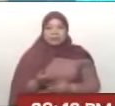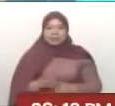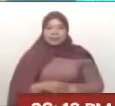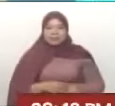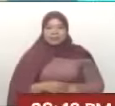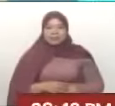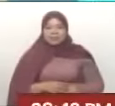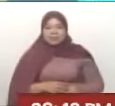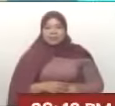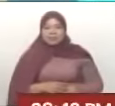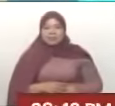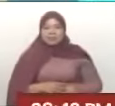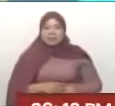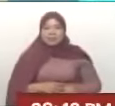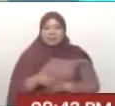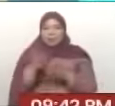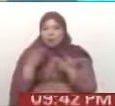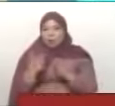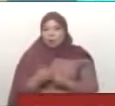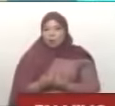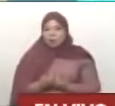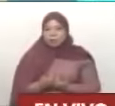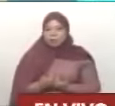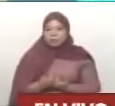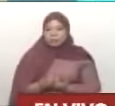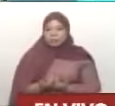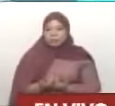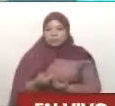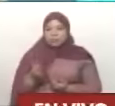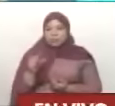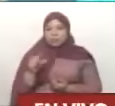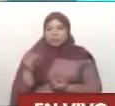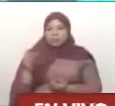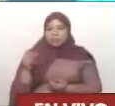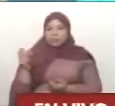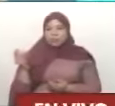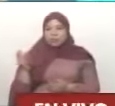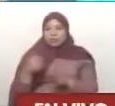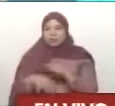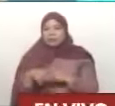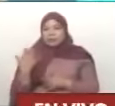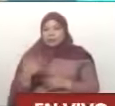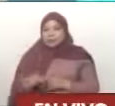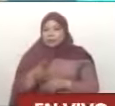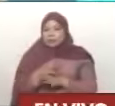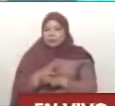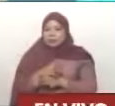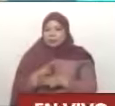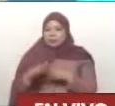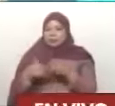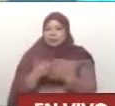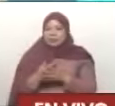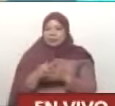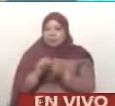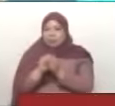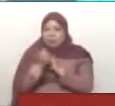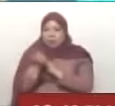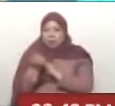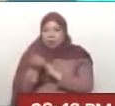Una pelotica de goma, ¿sí? ¿Ah? Y a esa pelotica le sacábamos la chicha hasta que la pelotica